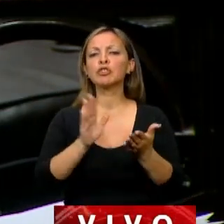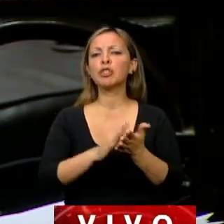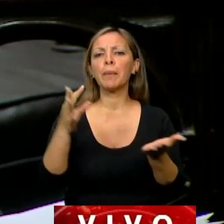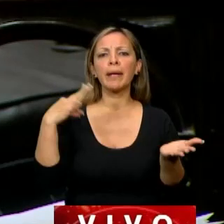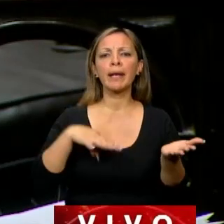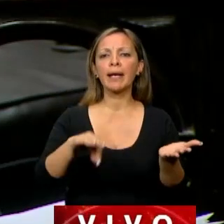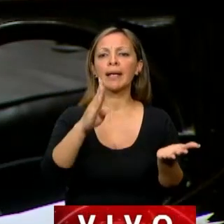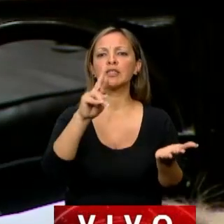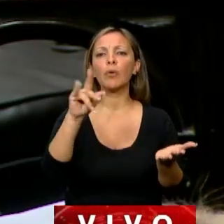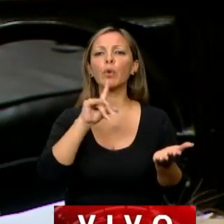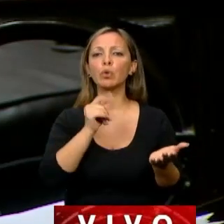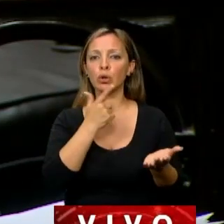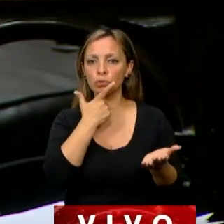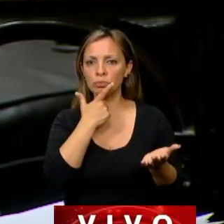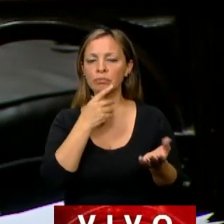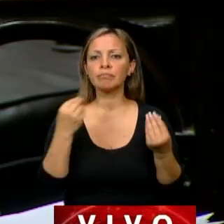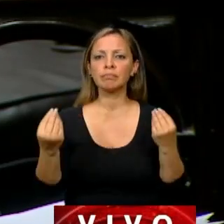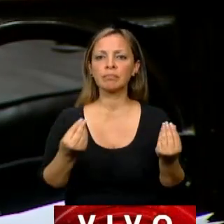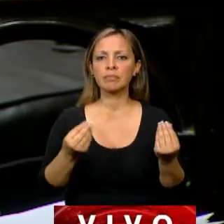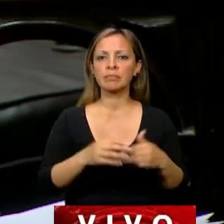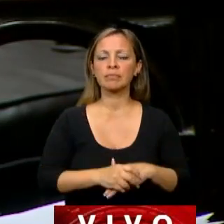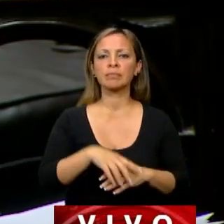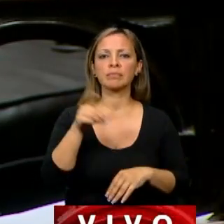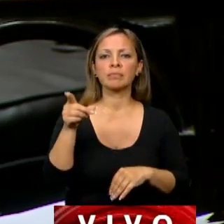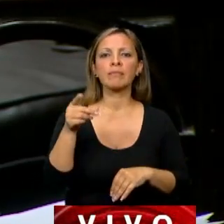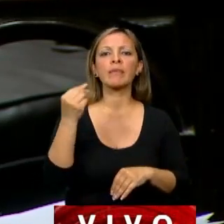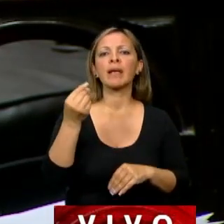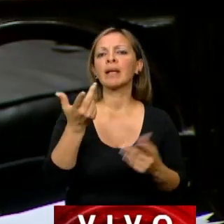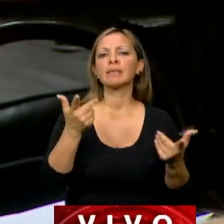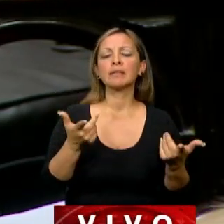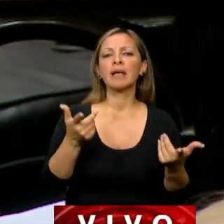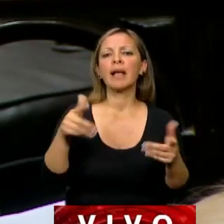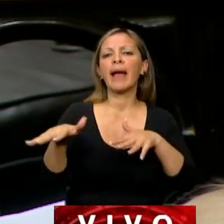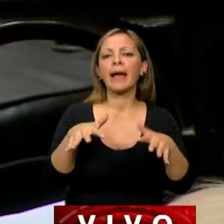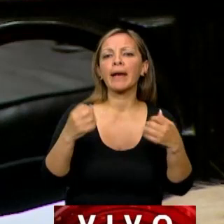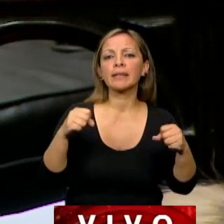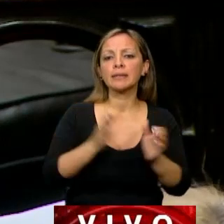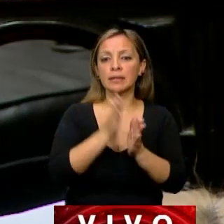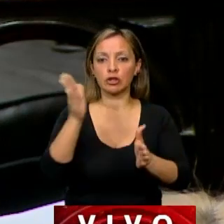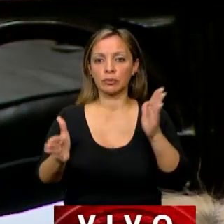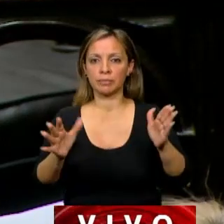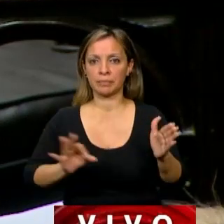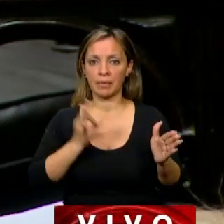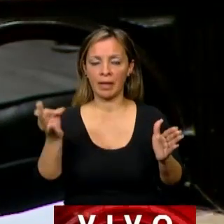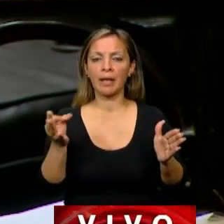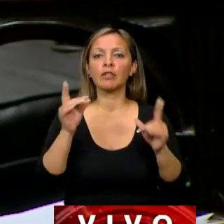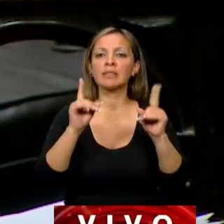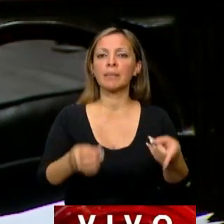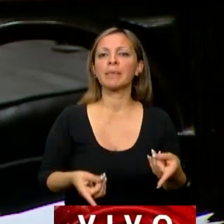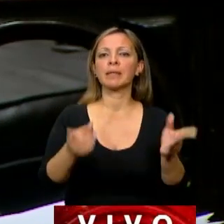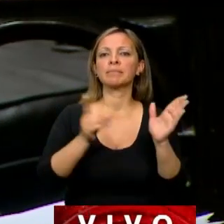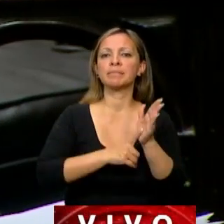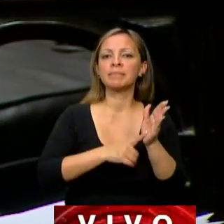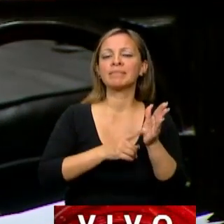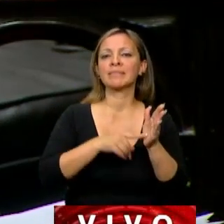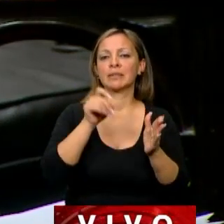brutos determinación de que el hecho imponible alcanza al ejercicio habitual y activo a título oneroso